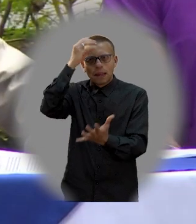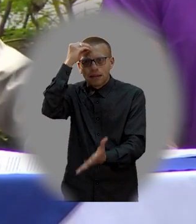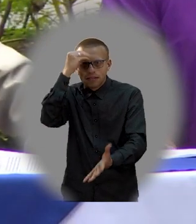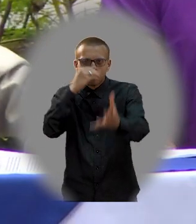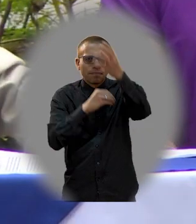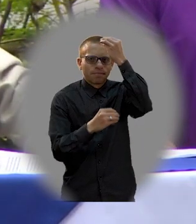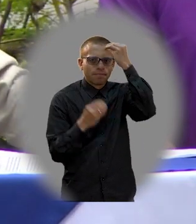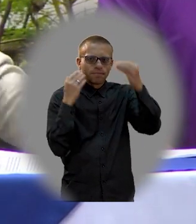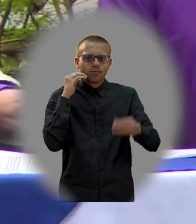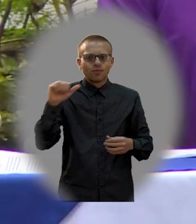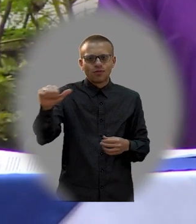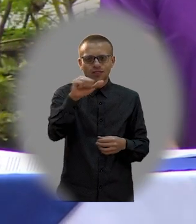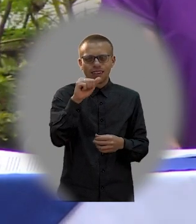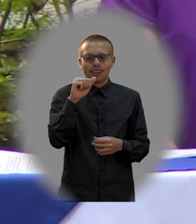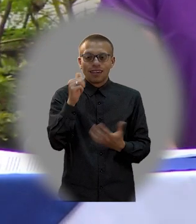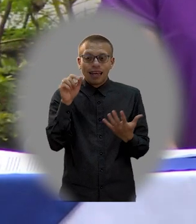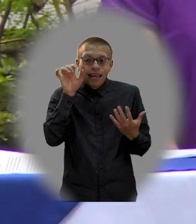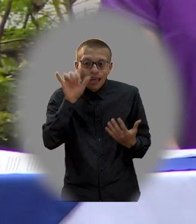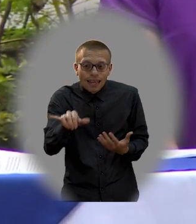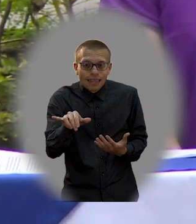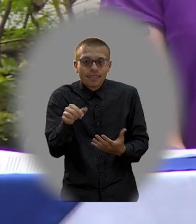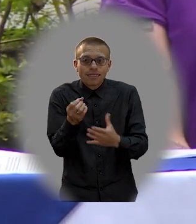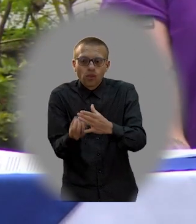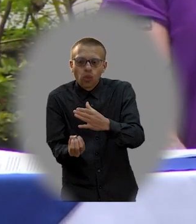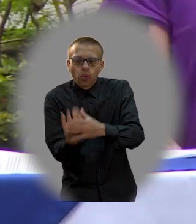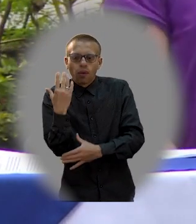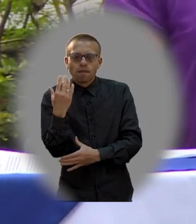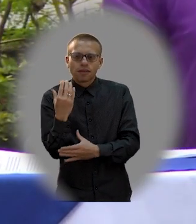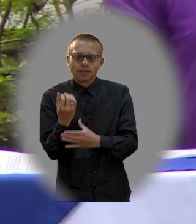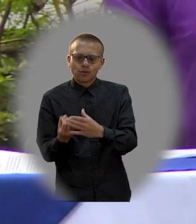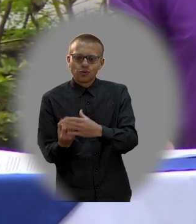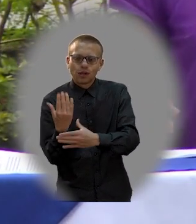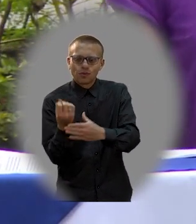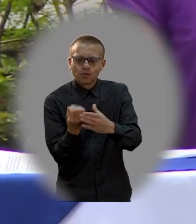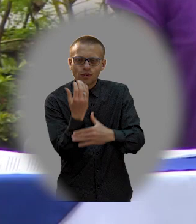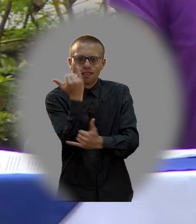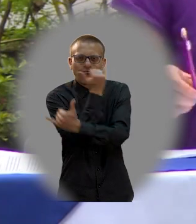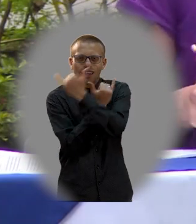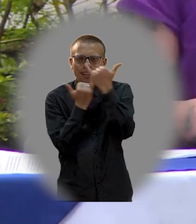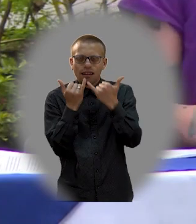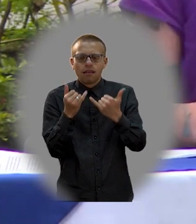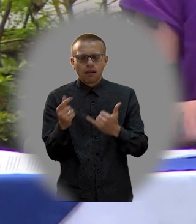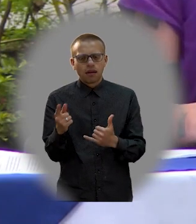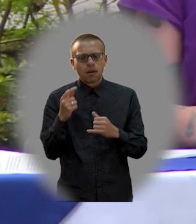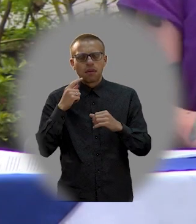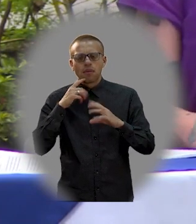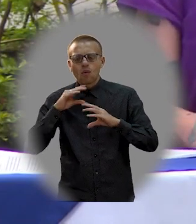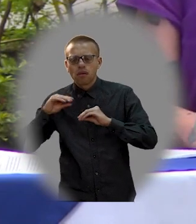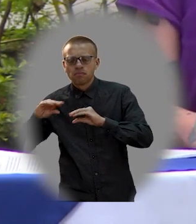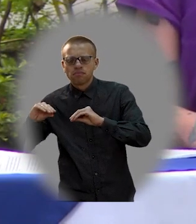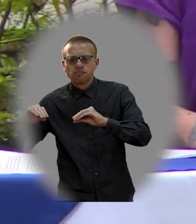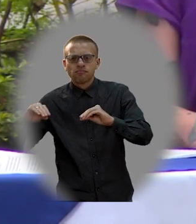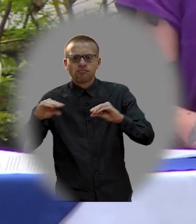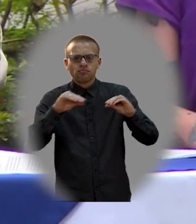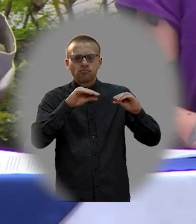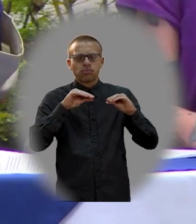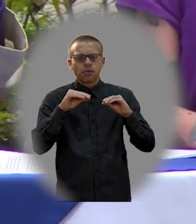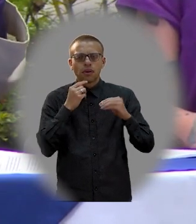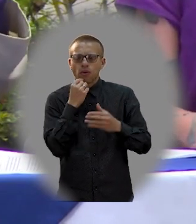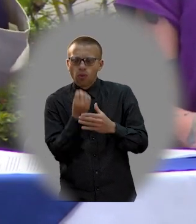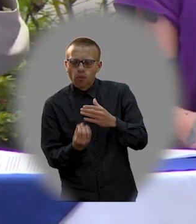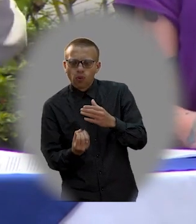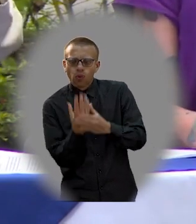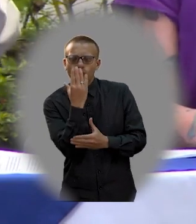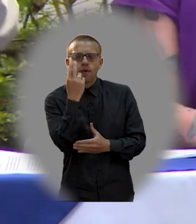han hecho las nuevas identidades. Es una forma de producir conocimiento del voz a voz. Es una forma de producir